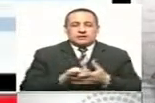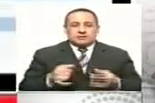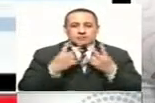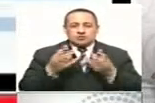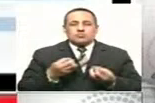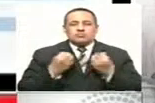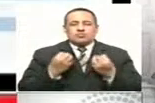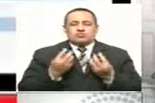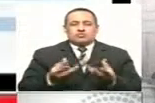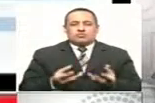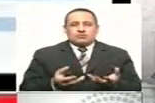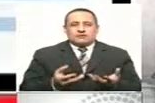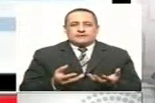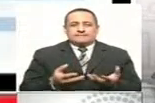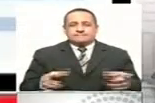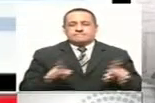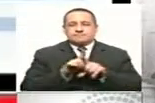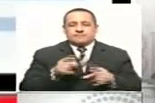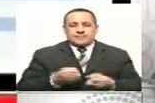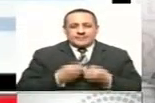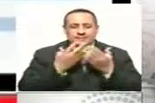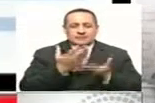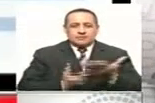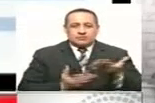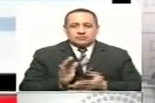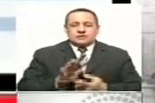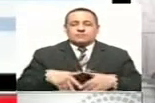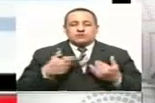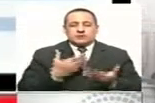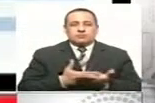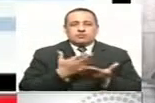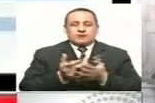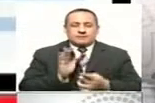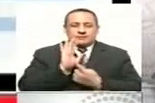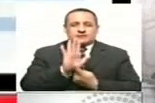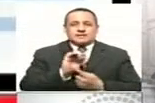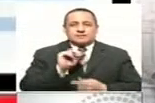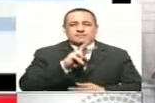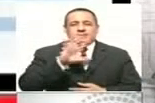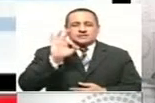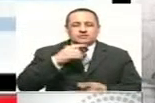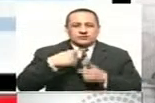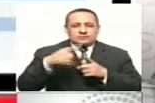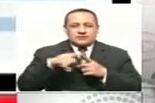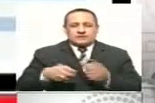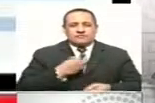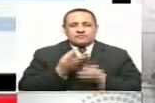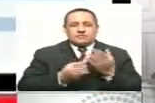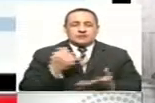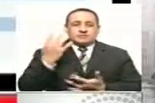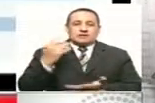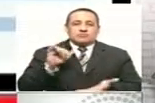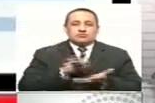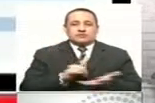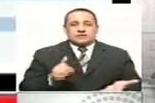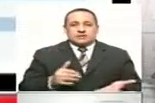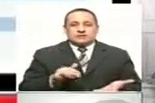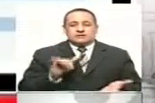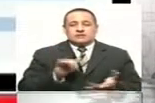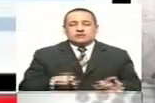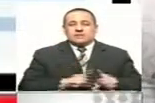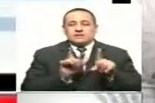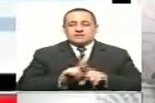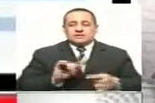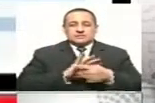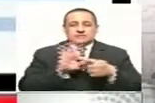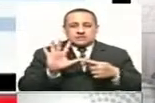poco la información que se puede recoger, por lo menos 25 reportes esperamos, 5